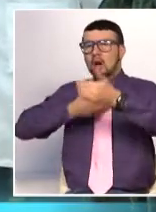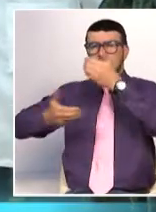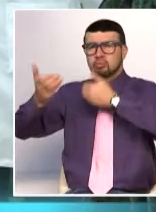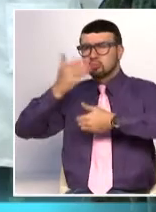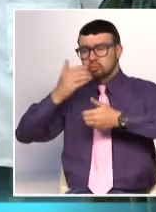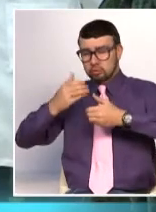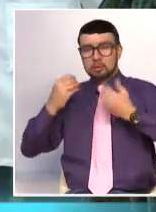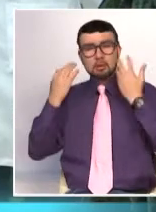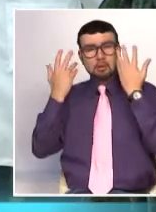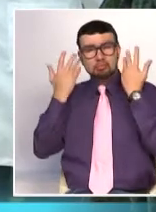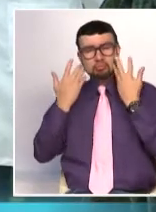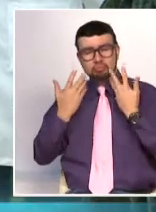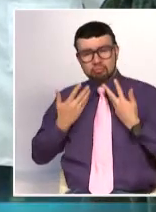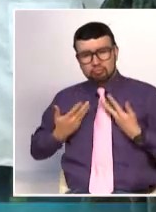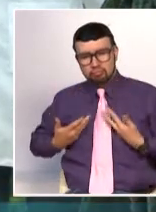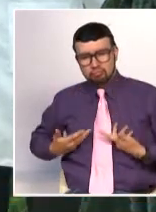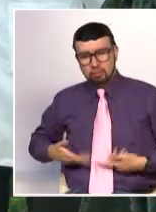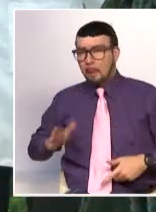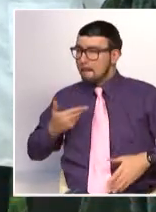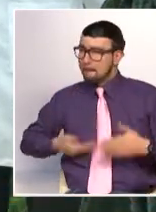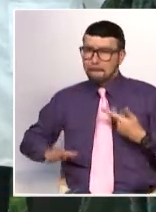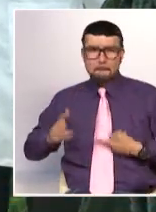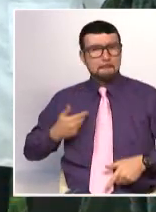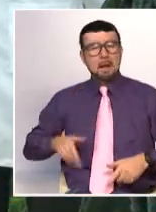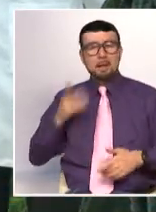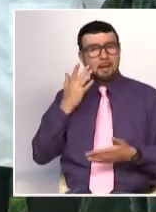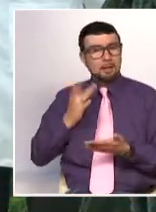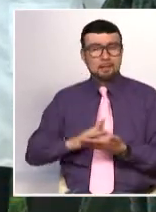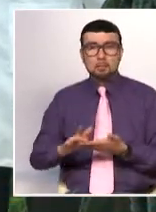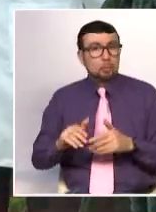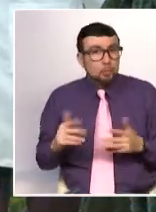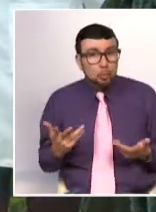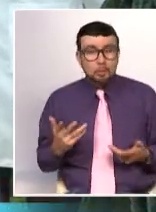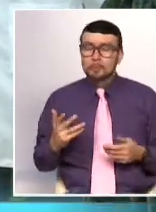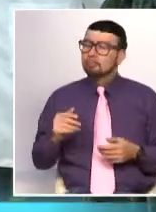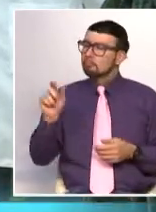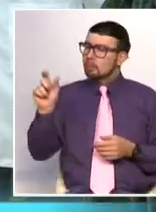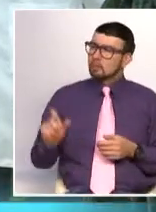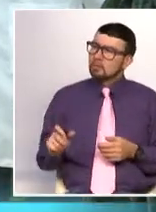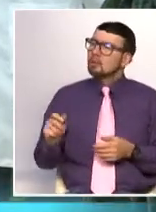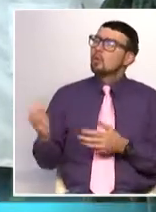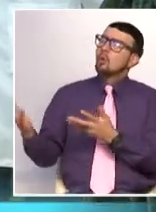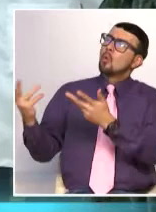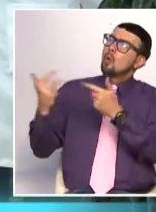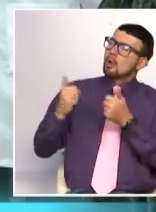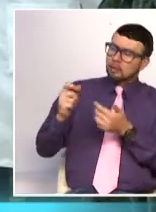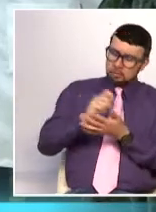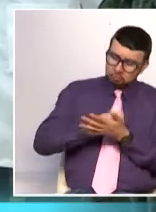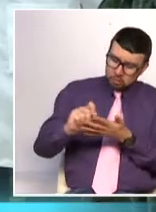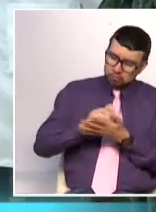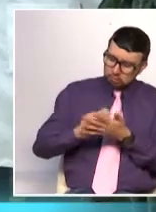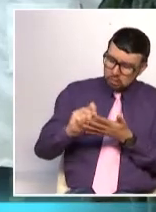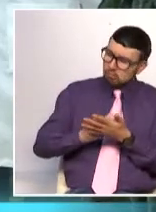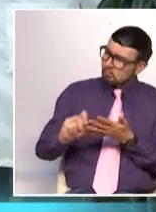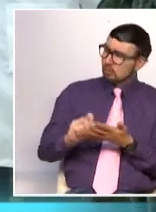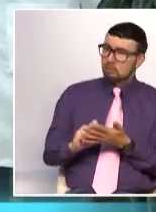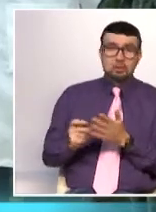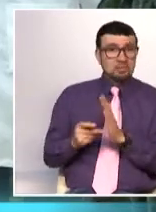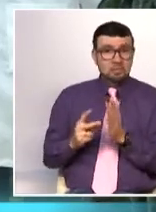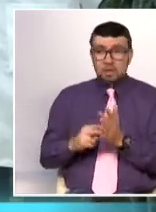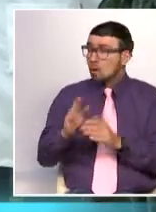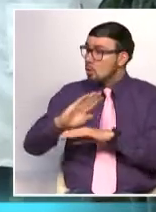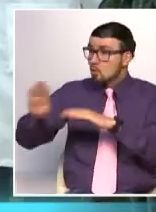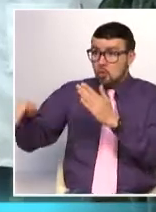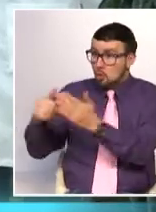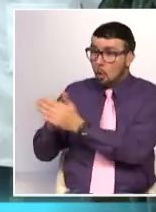desintoxicar todo eso de acuerdo a que a una historia clínica es individual nos que todo el que entra acá al